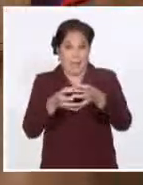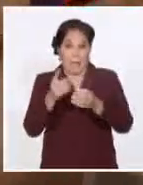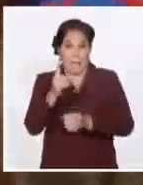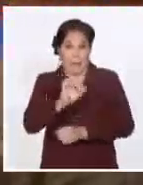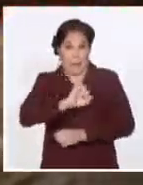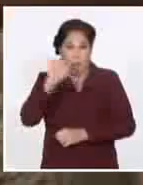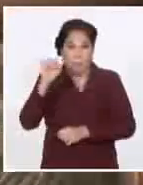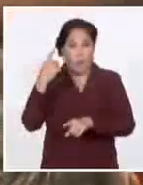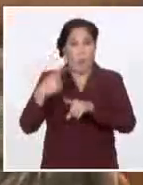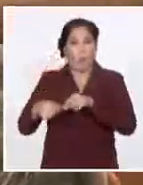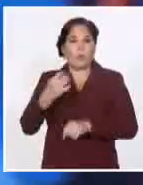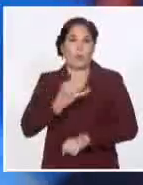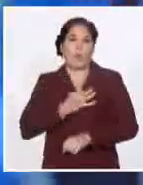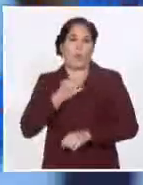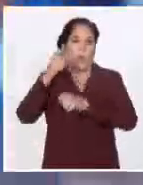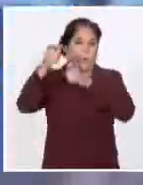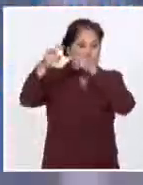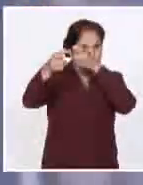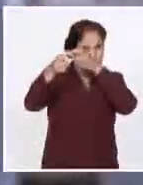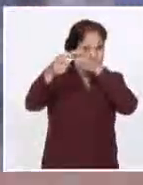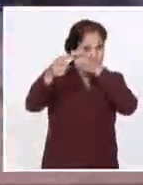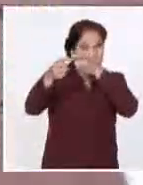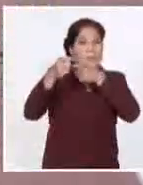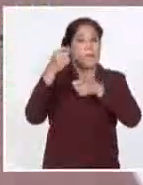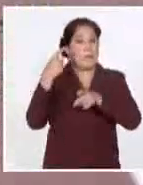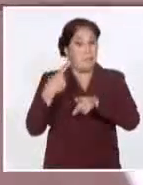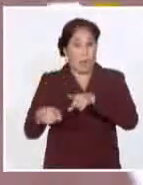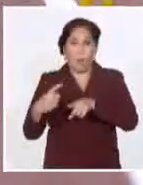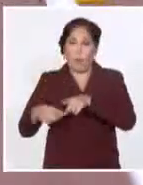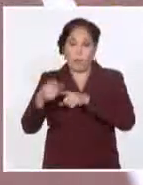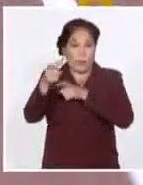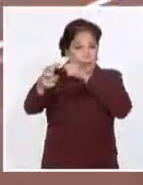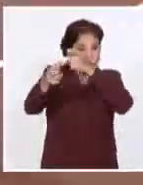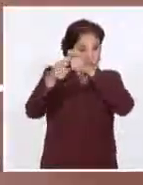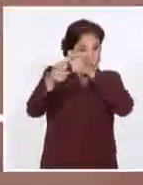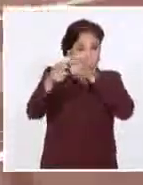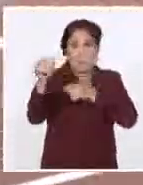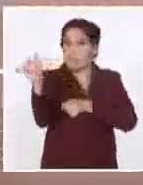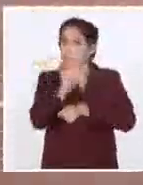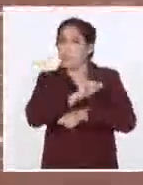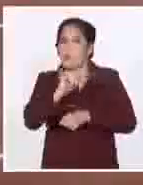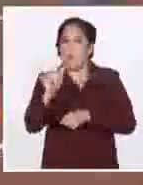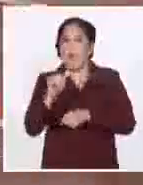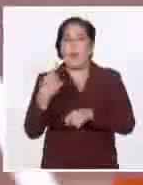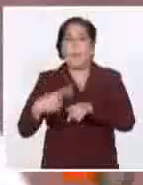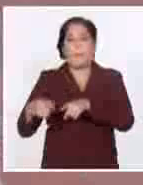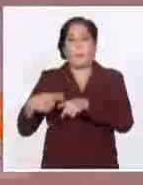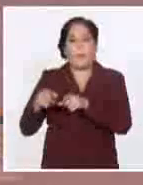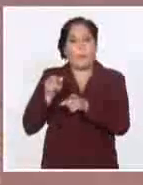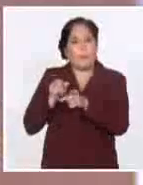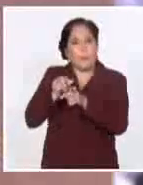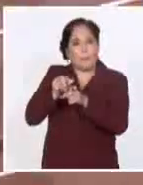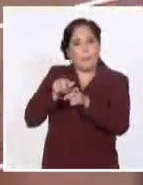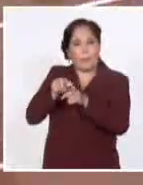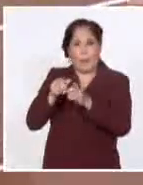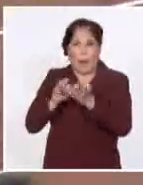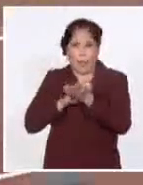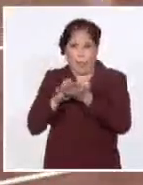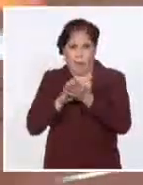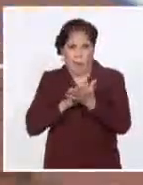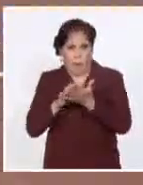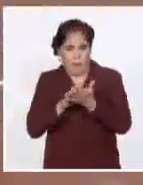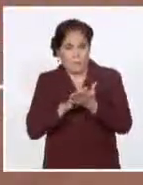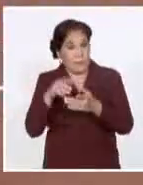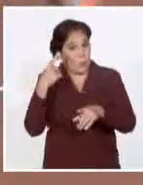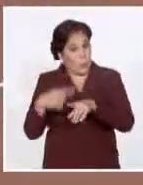otro oro de leuris pupo que llegó a esta cita como los demás tiradores cubanos sin contar con municiones gran parte del año también de